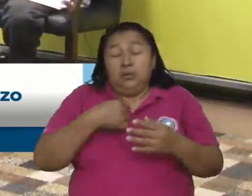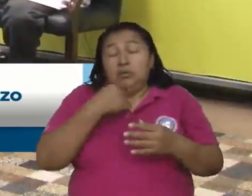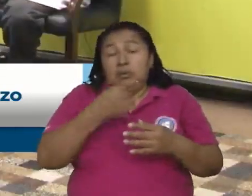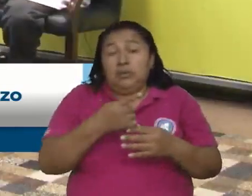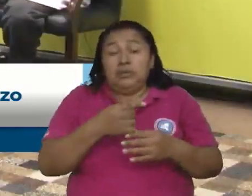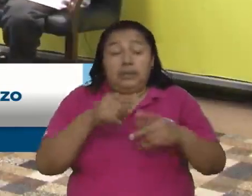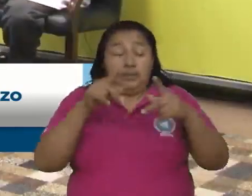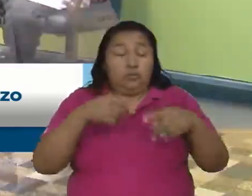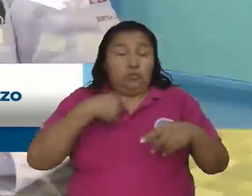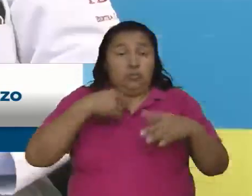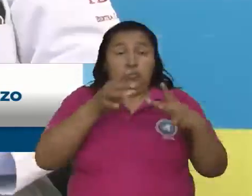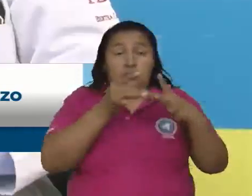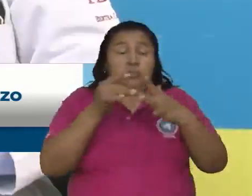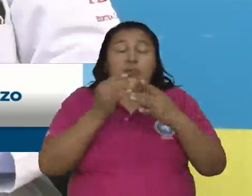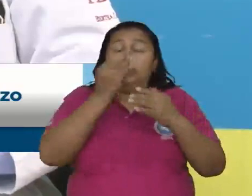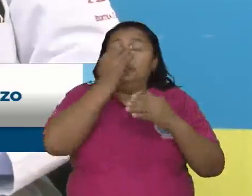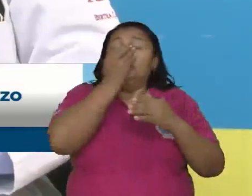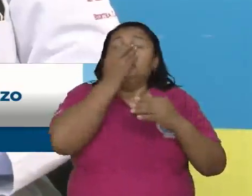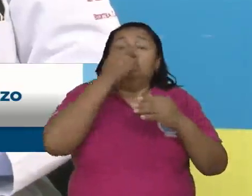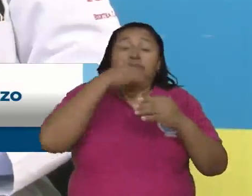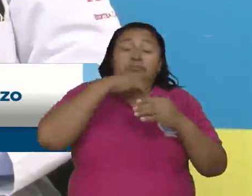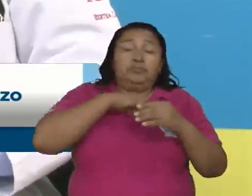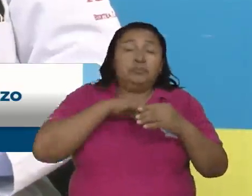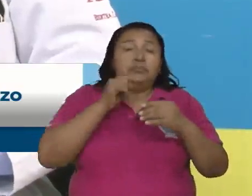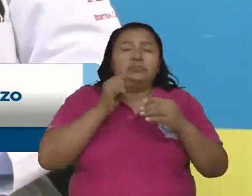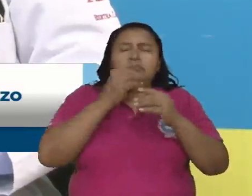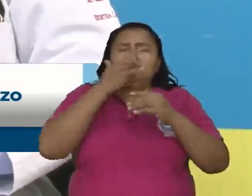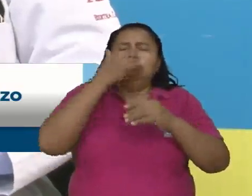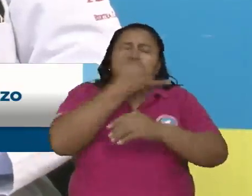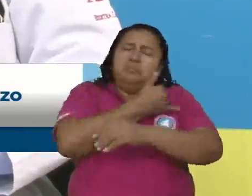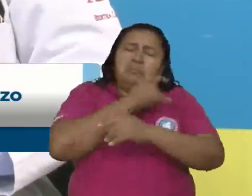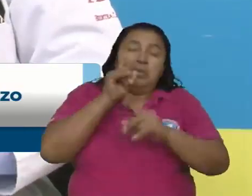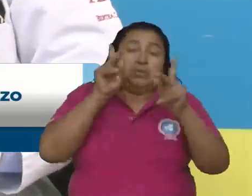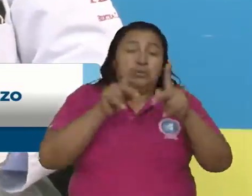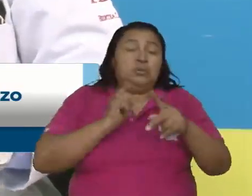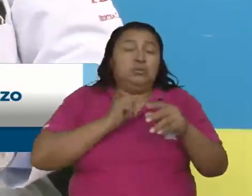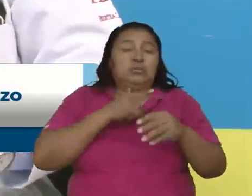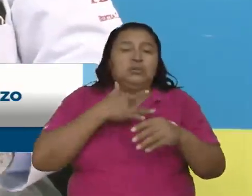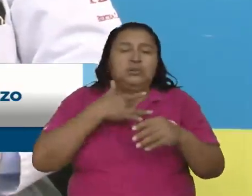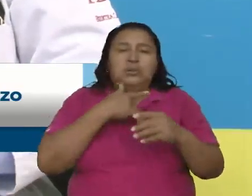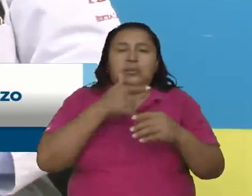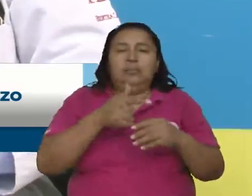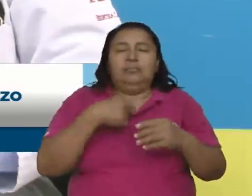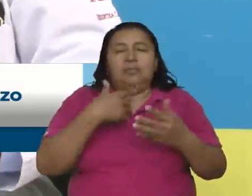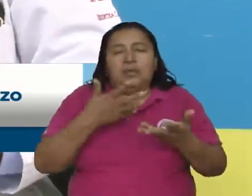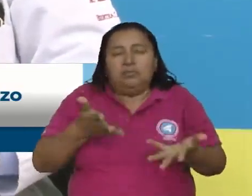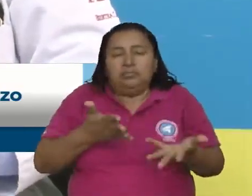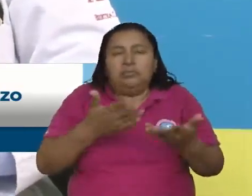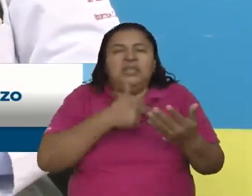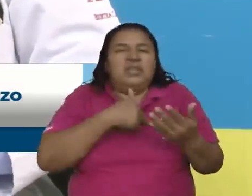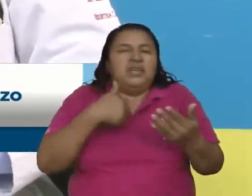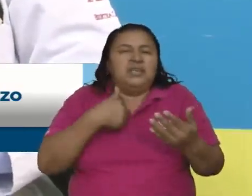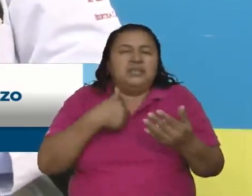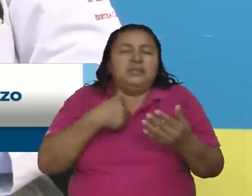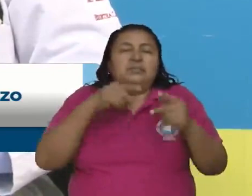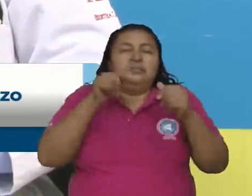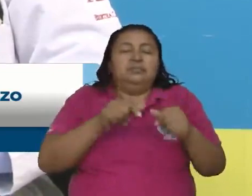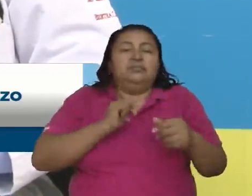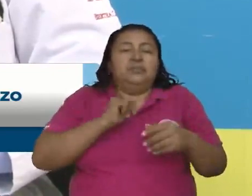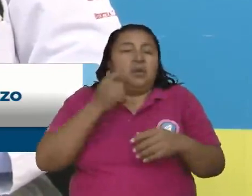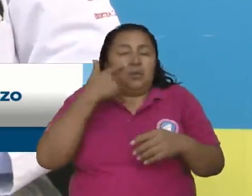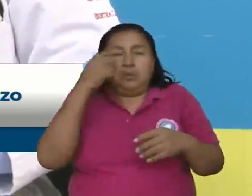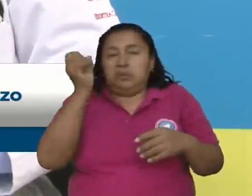anestesiología es una medicina perioperatoria. O sea, a veces el funcionamiento o qué hace el anestesiólogo se